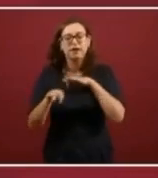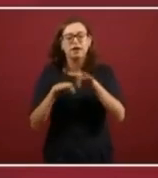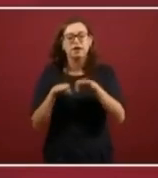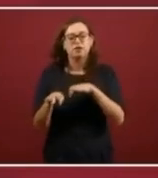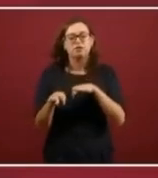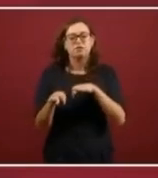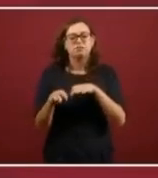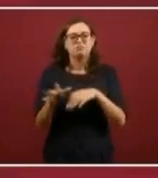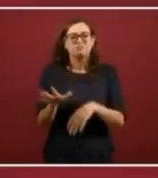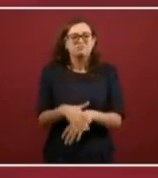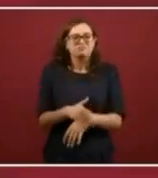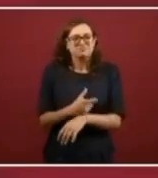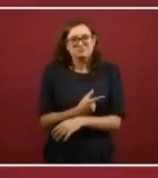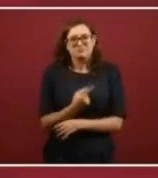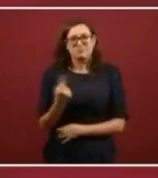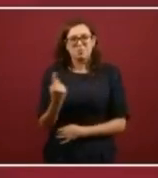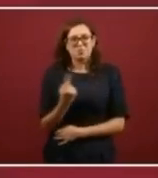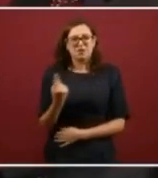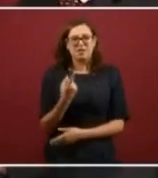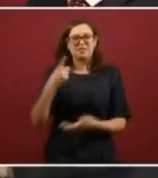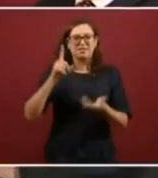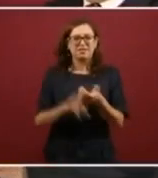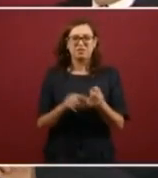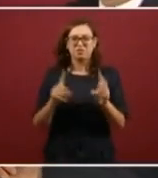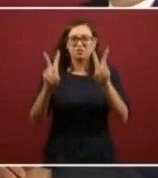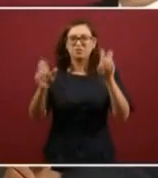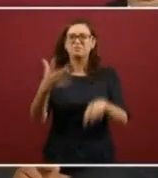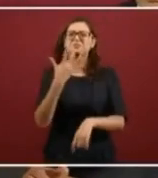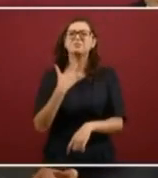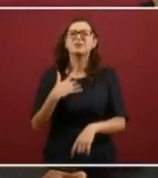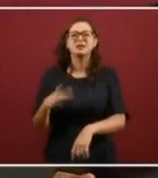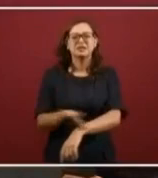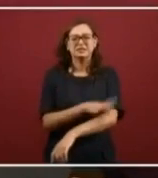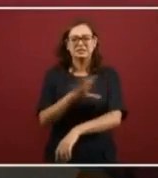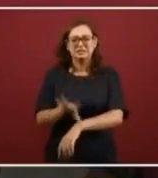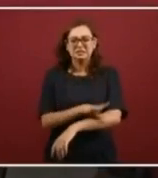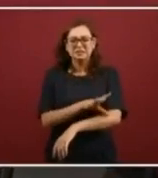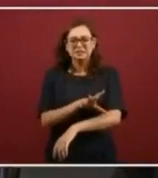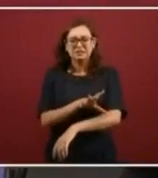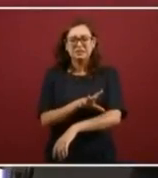porque en el sector energético nosotros sí